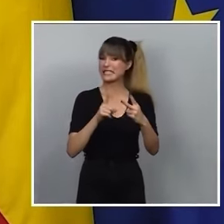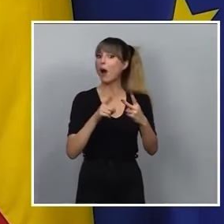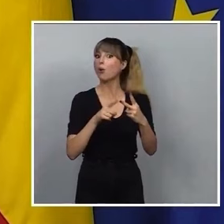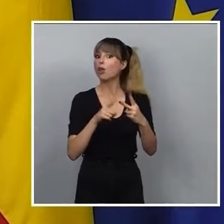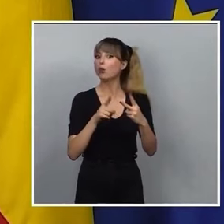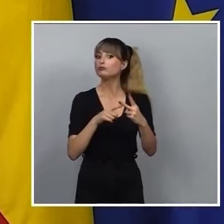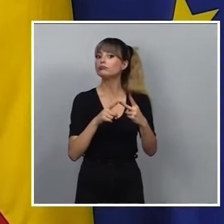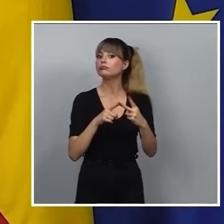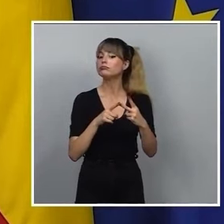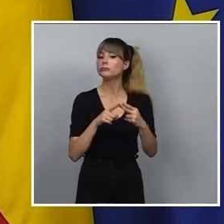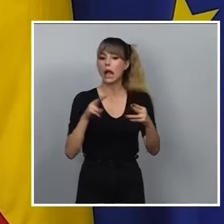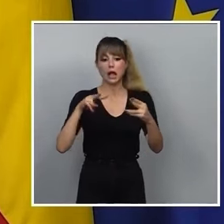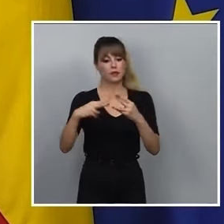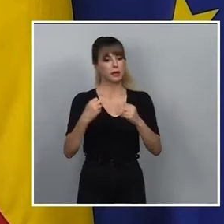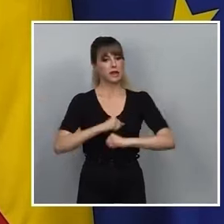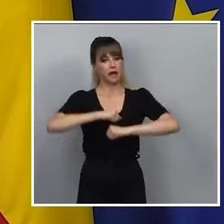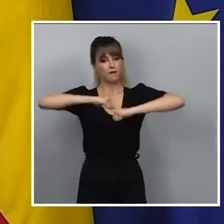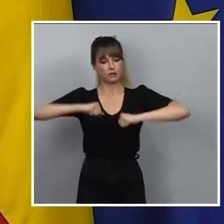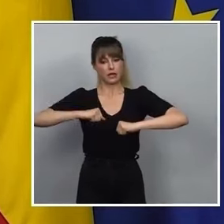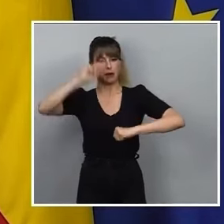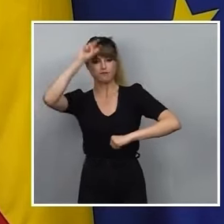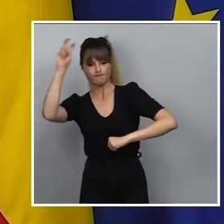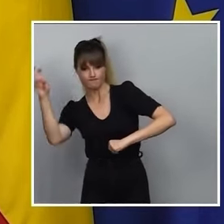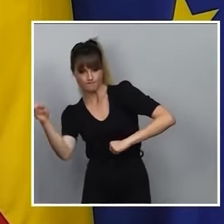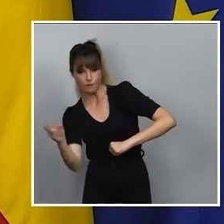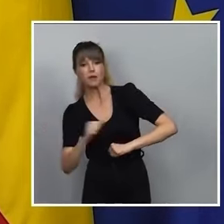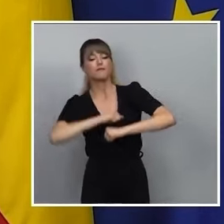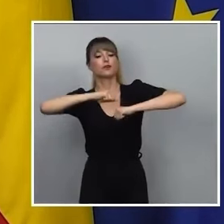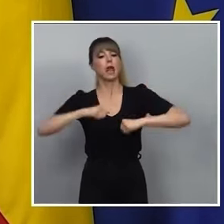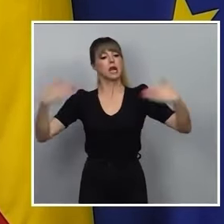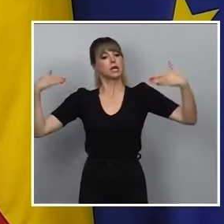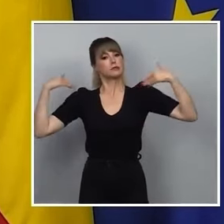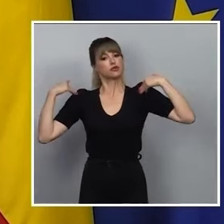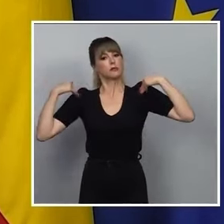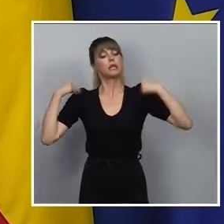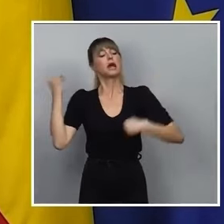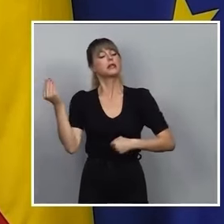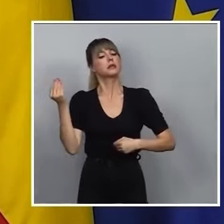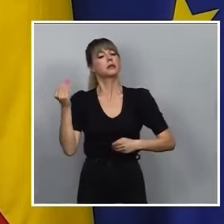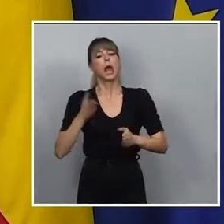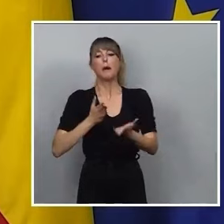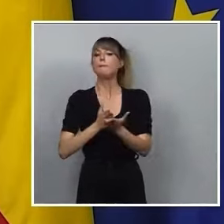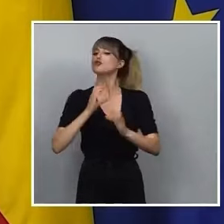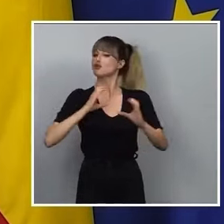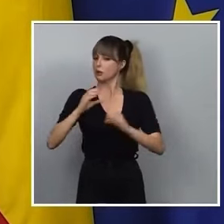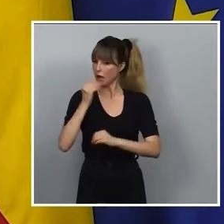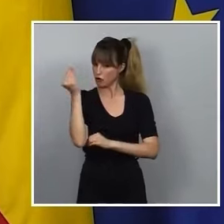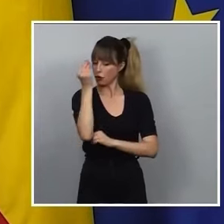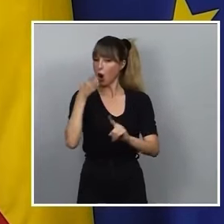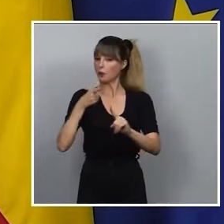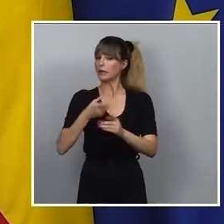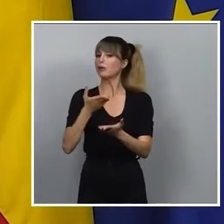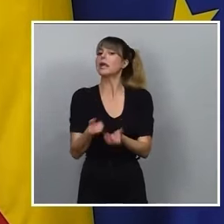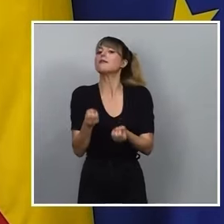es fortalecer la transparencia la pluralidad la responsabilidad de nuestros medios de comunicación para garantizar